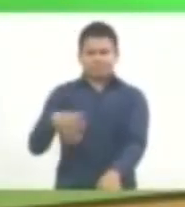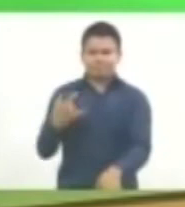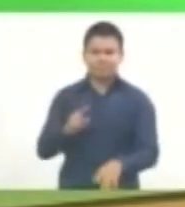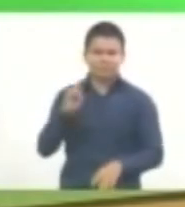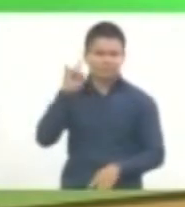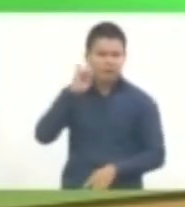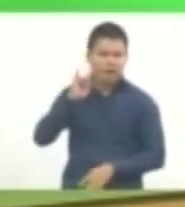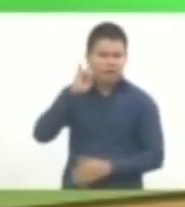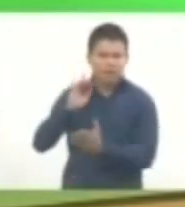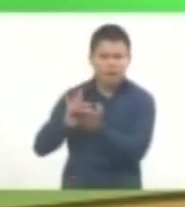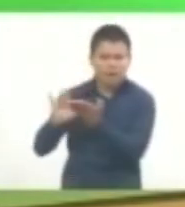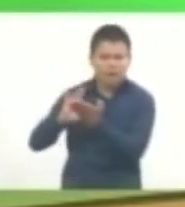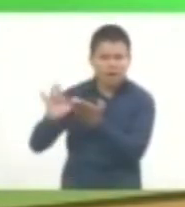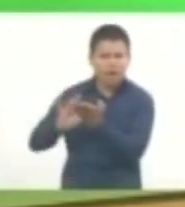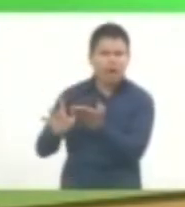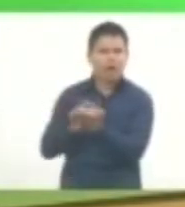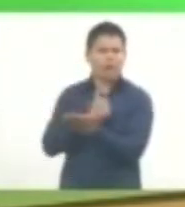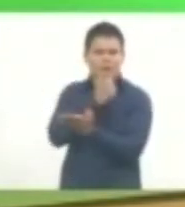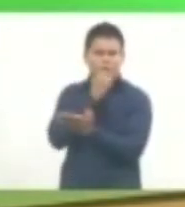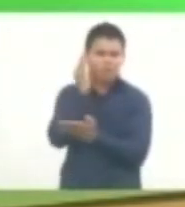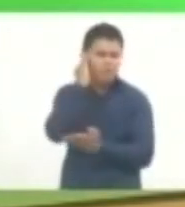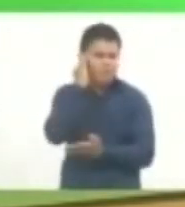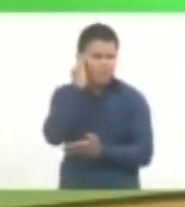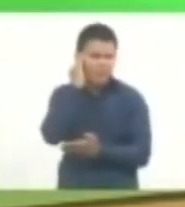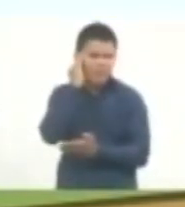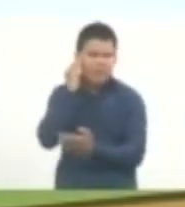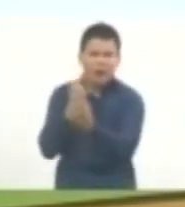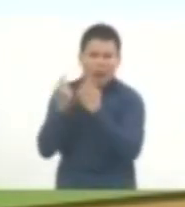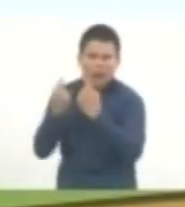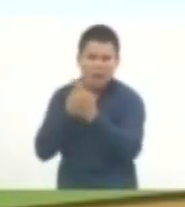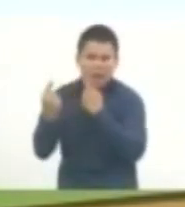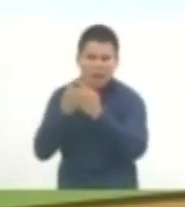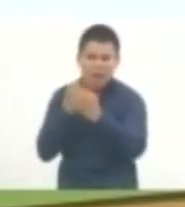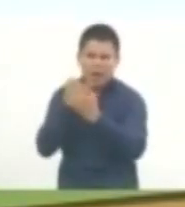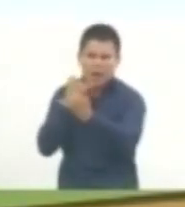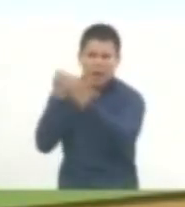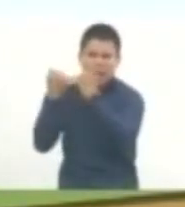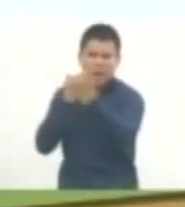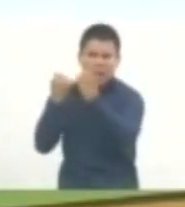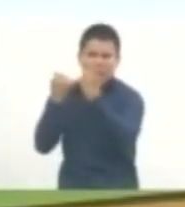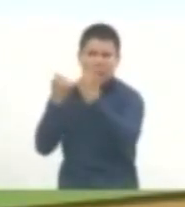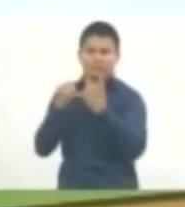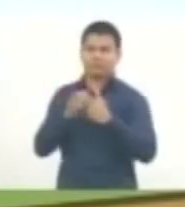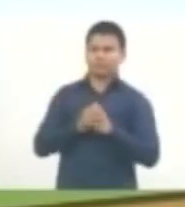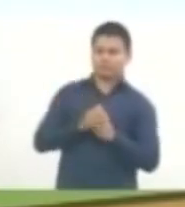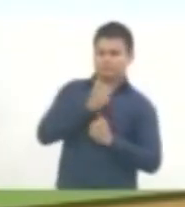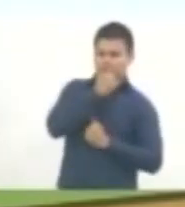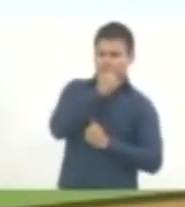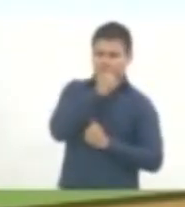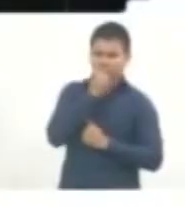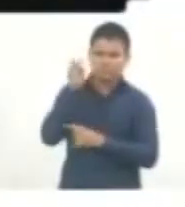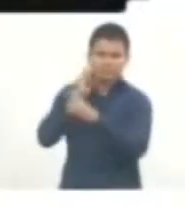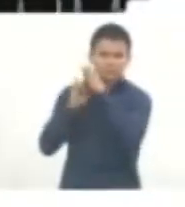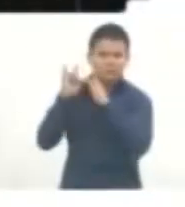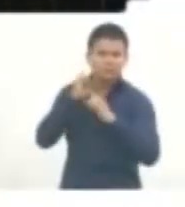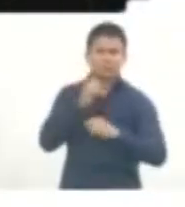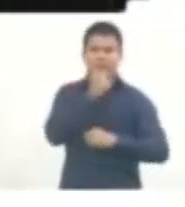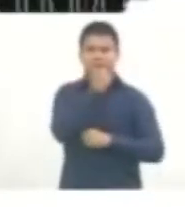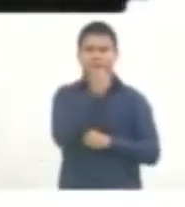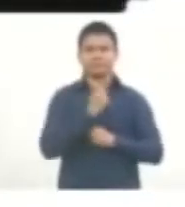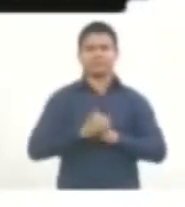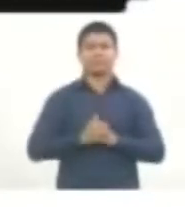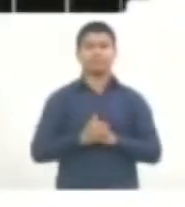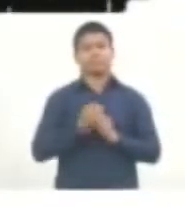Barreto, en los que ordenan varios crímenes en Barranquilla y otros municipios del Atlántico desde la cárcel de Cómbita. No obstante